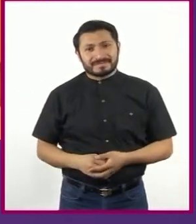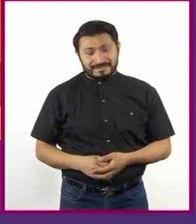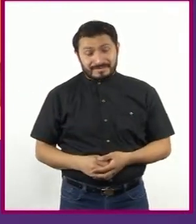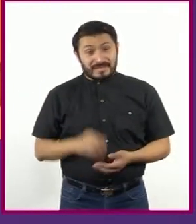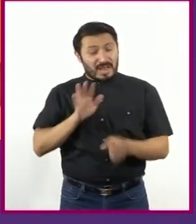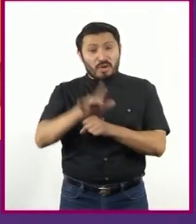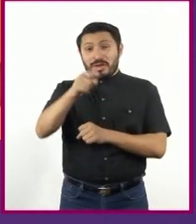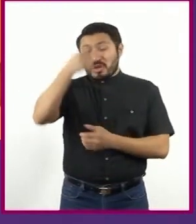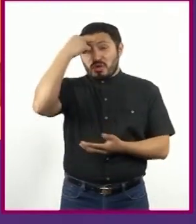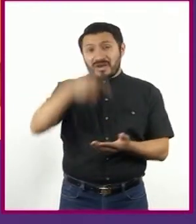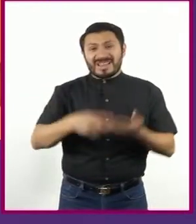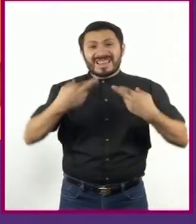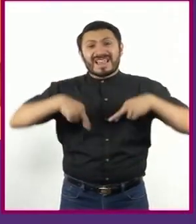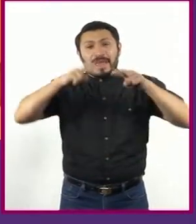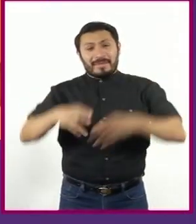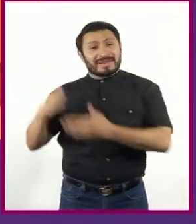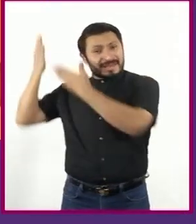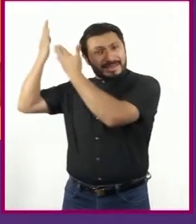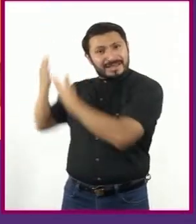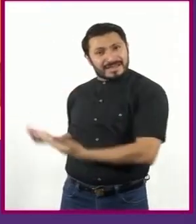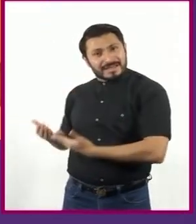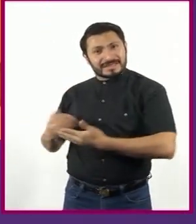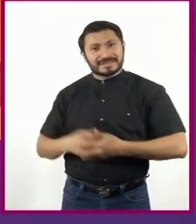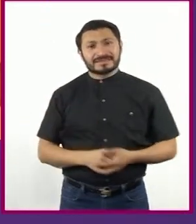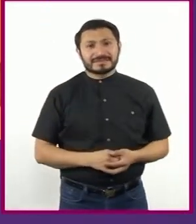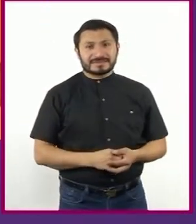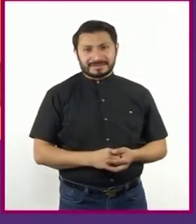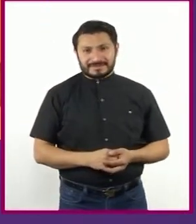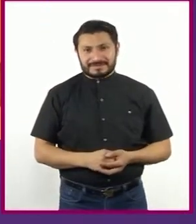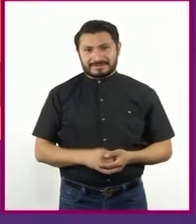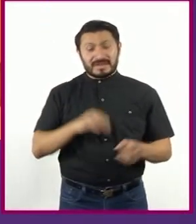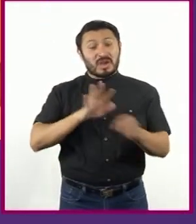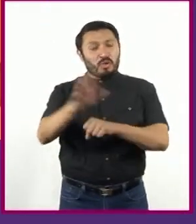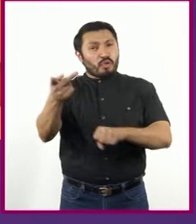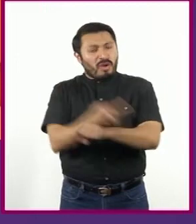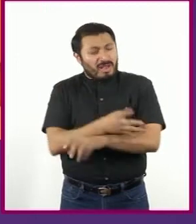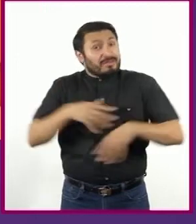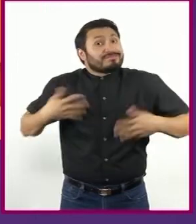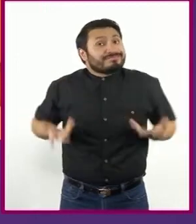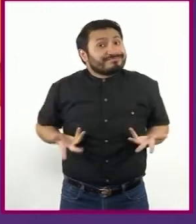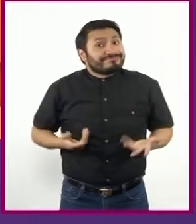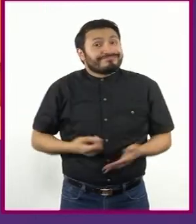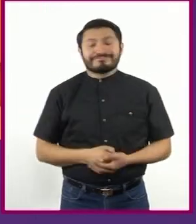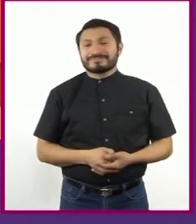creen que representa la imagen? ¿Qué está sucediendo?